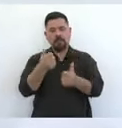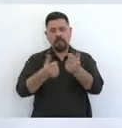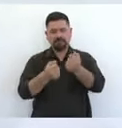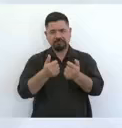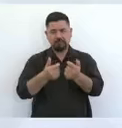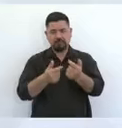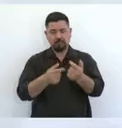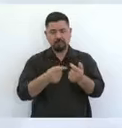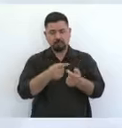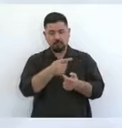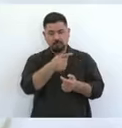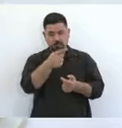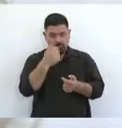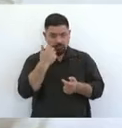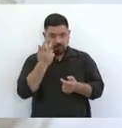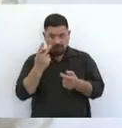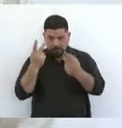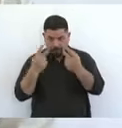Y